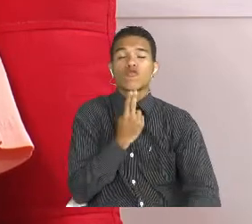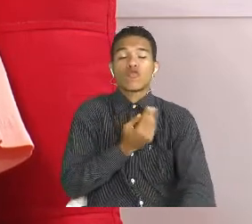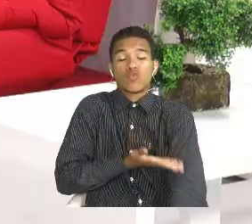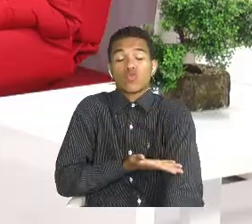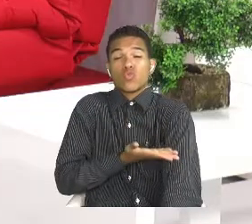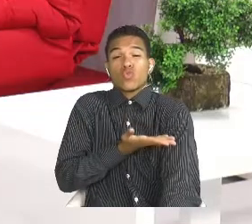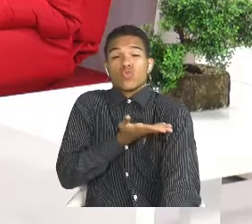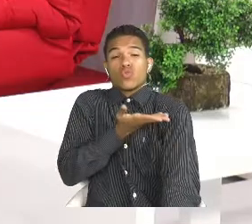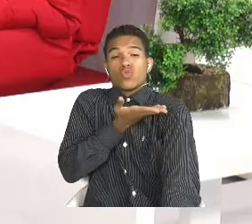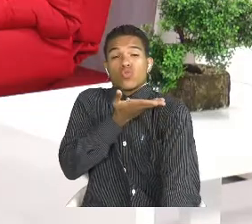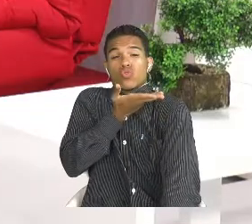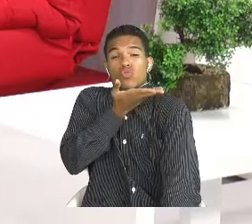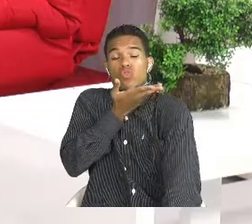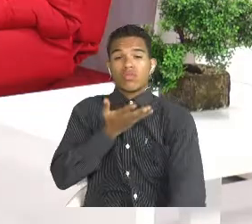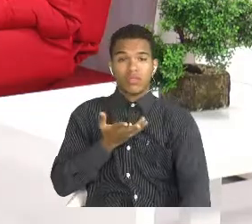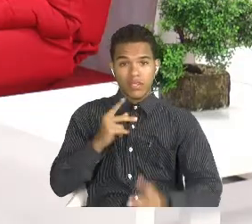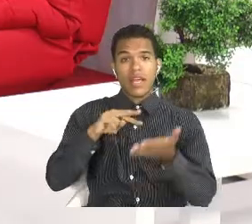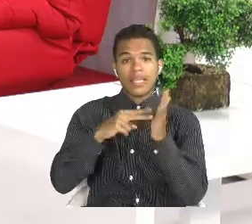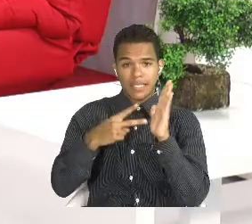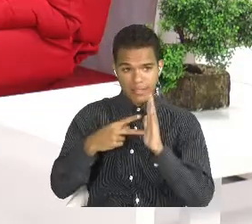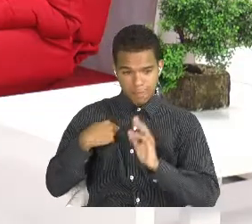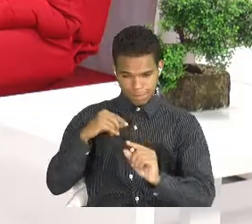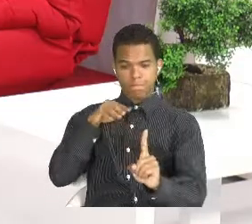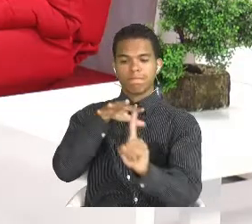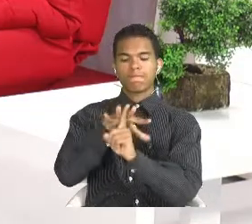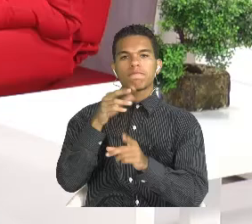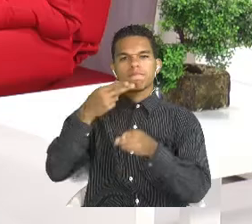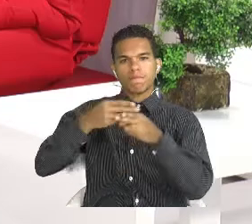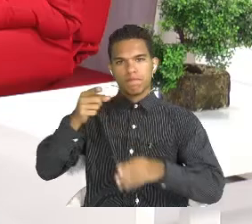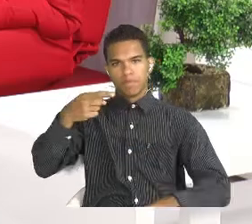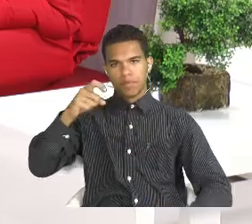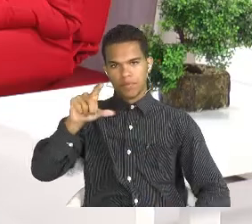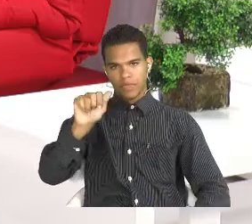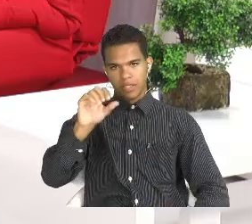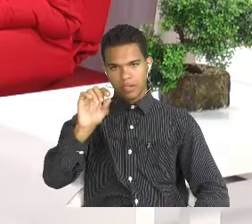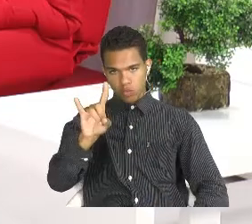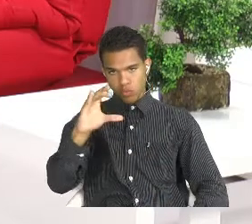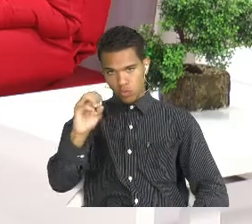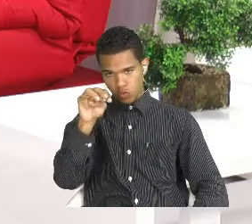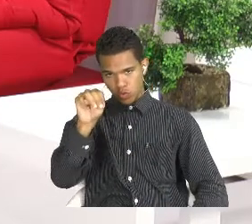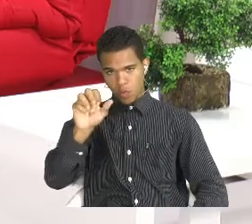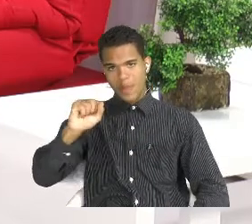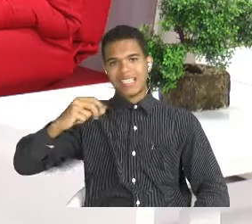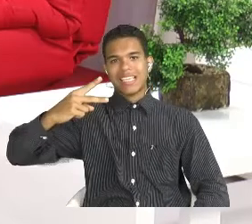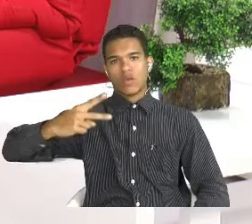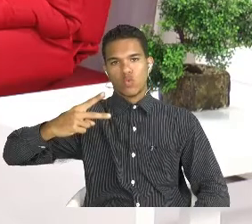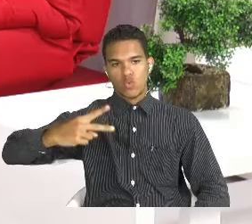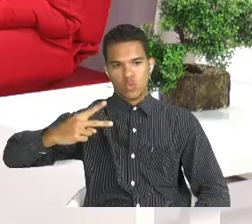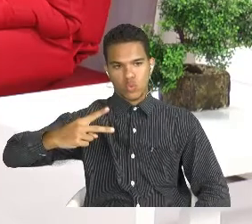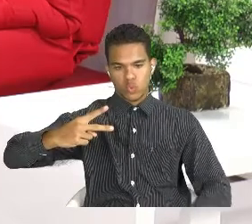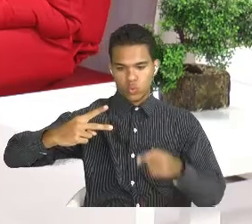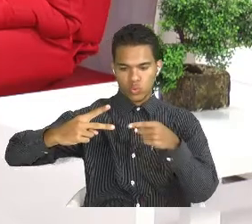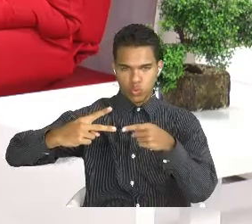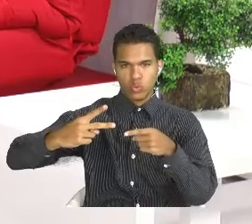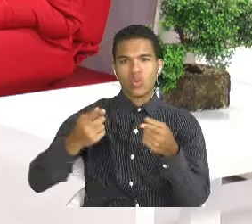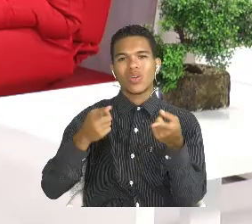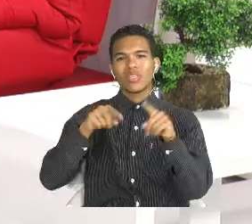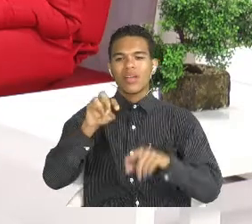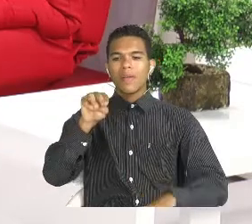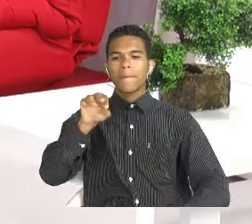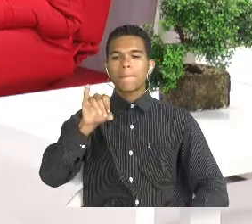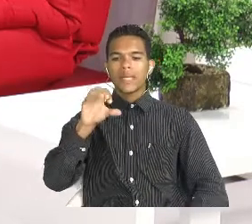Entonces, sí es un tipo de glaucoma que se llama glaucoma secundario, así como la diabetes lo puede producir, también la miopía en otro